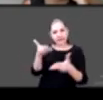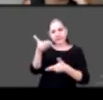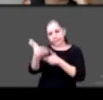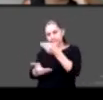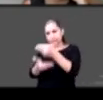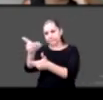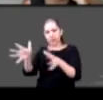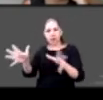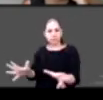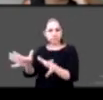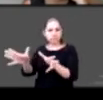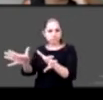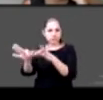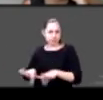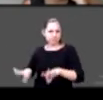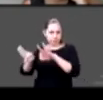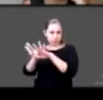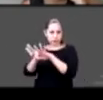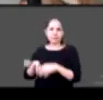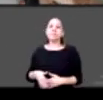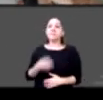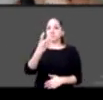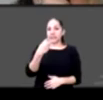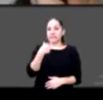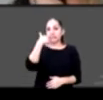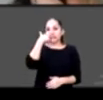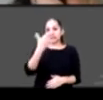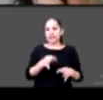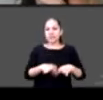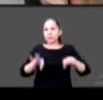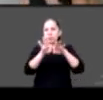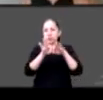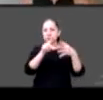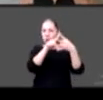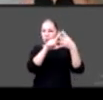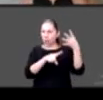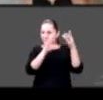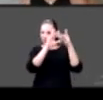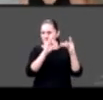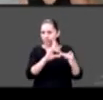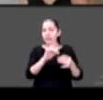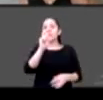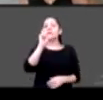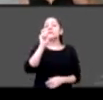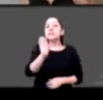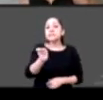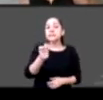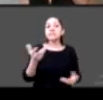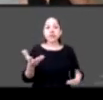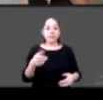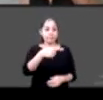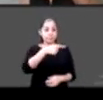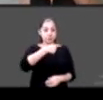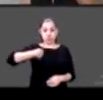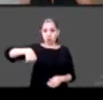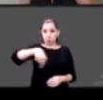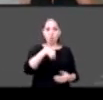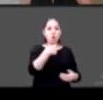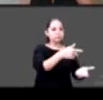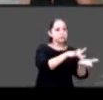hoy compartir es que estamos todos en la familia, todos en esto. Tenemos